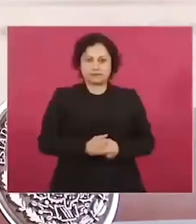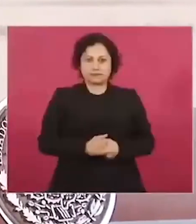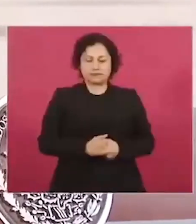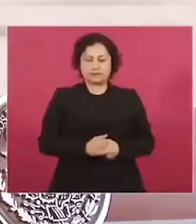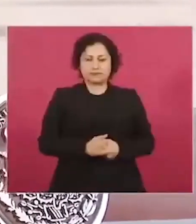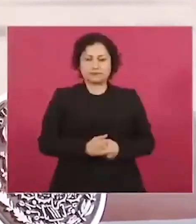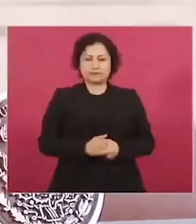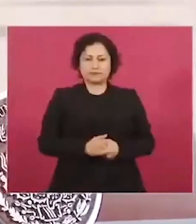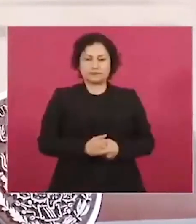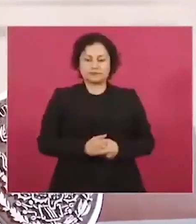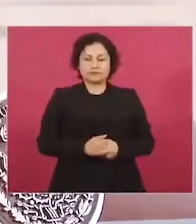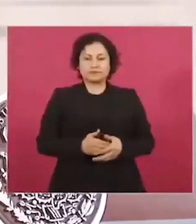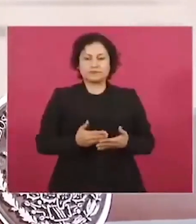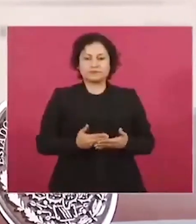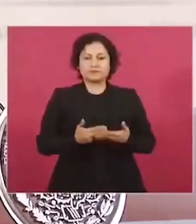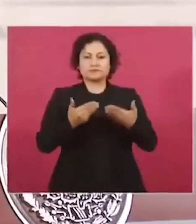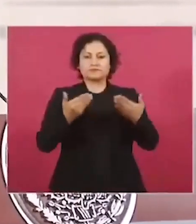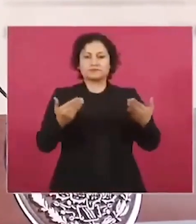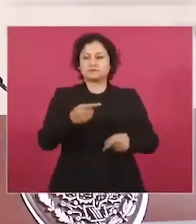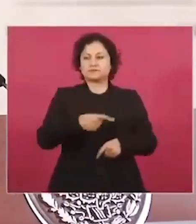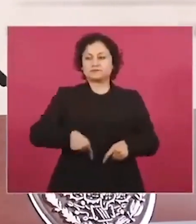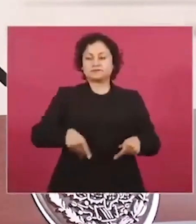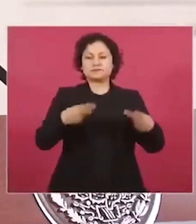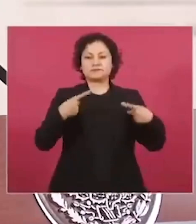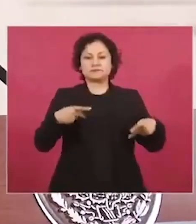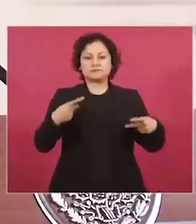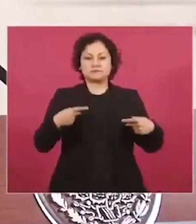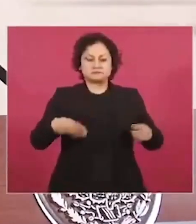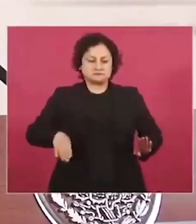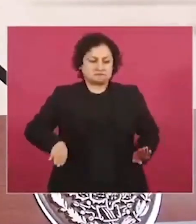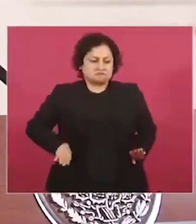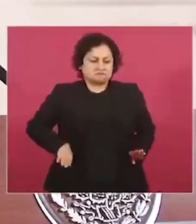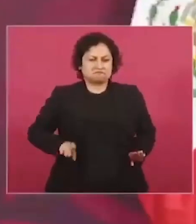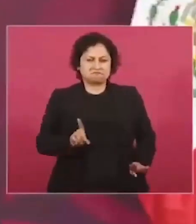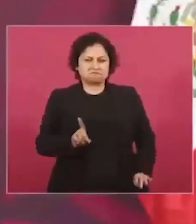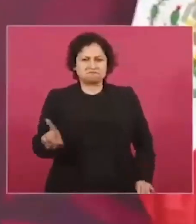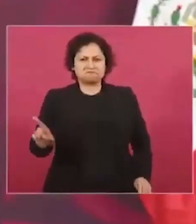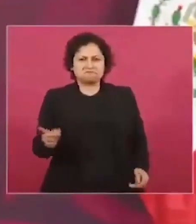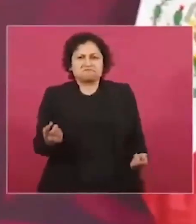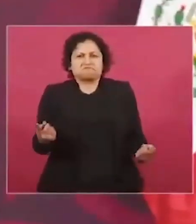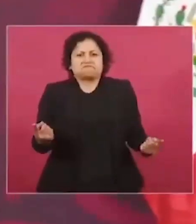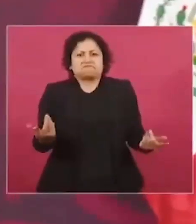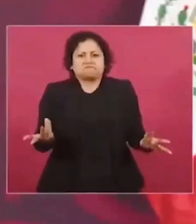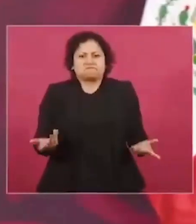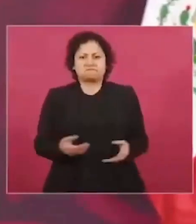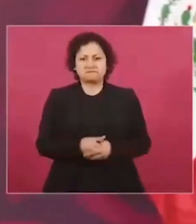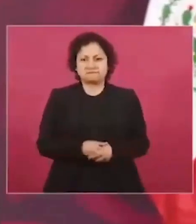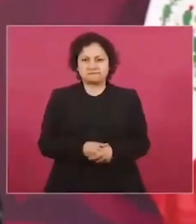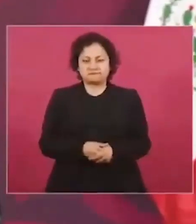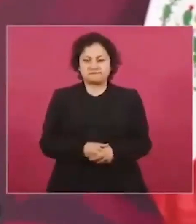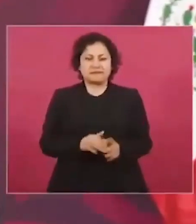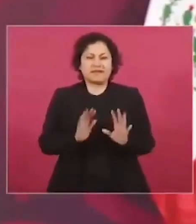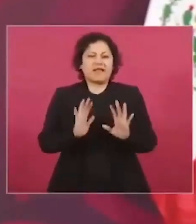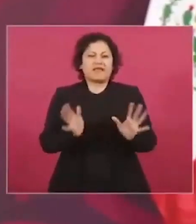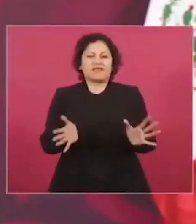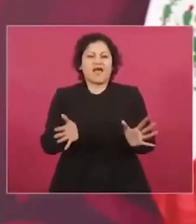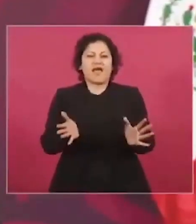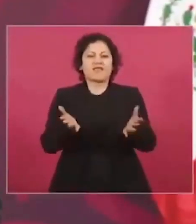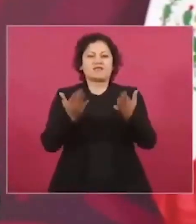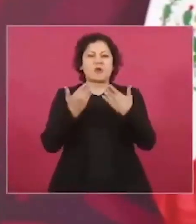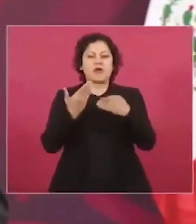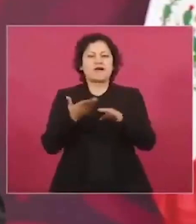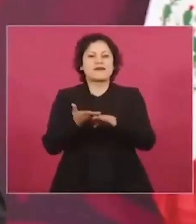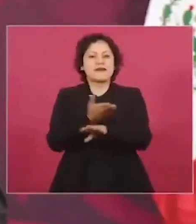temas que le preocupan a la gente. Tú dale una vuelta, y tú lo sabes, Luis Alberto, cómo está la inseguridad, desde el tema de